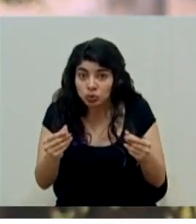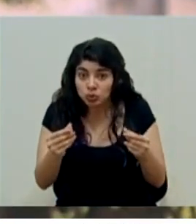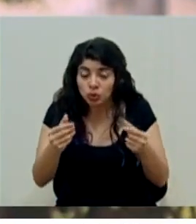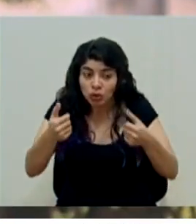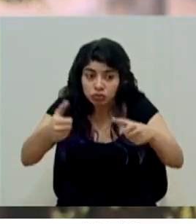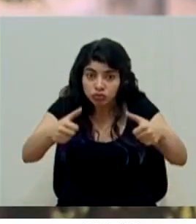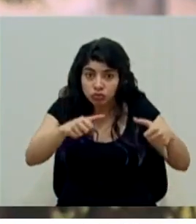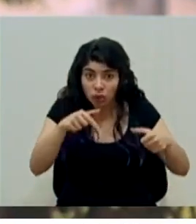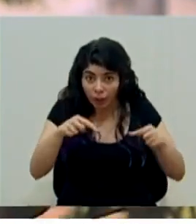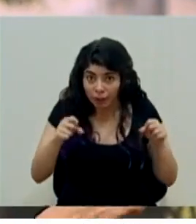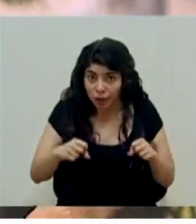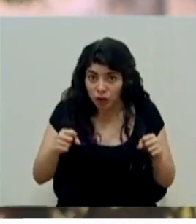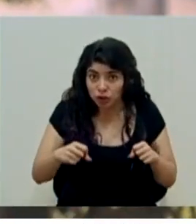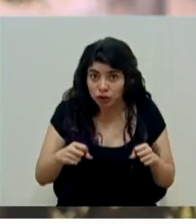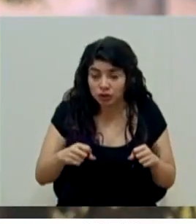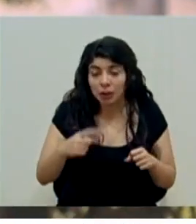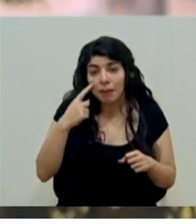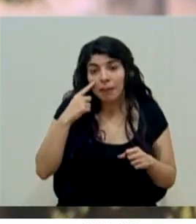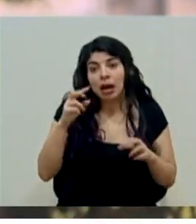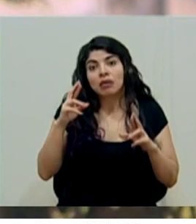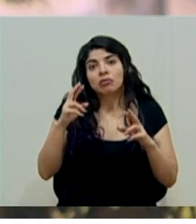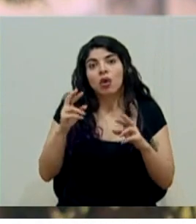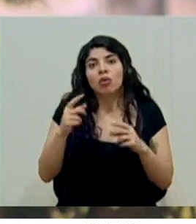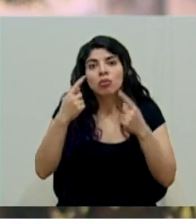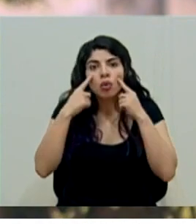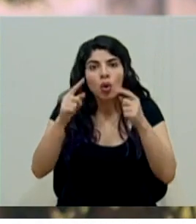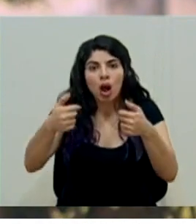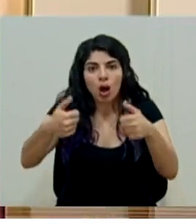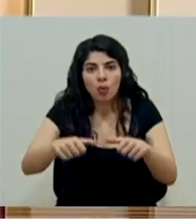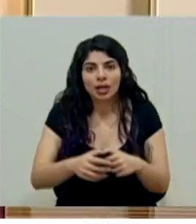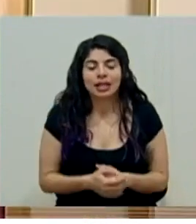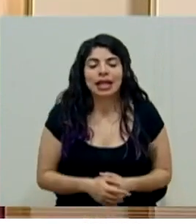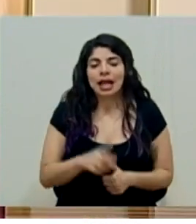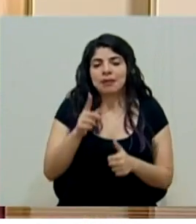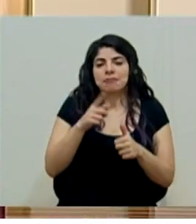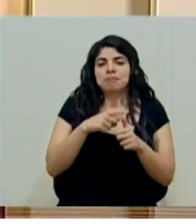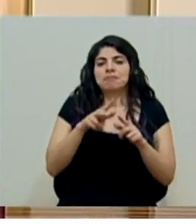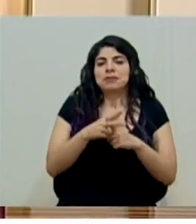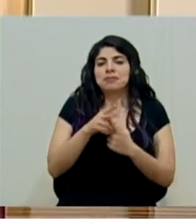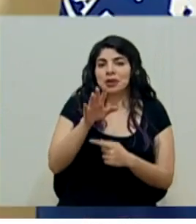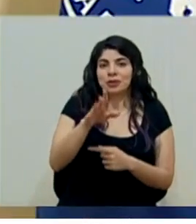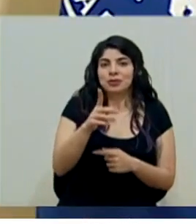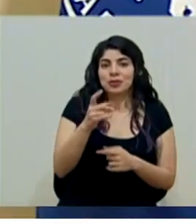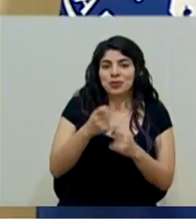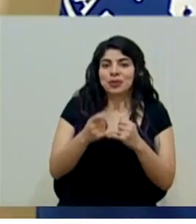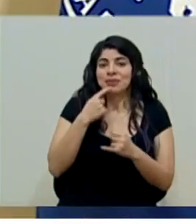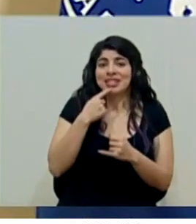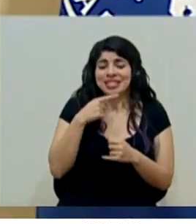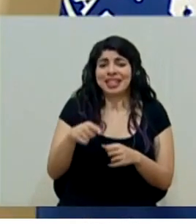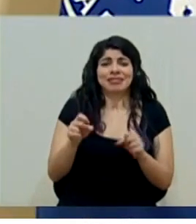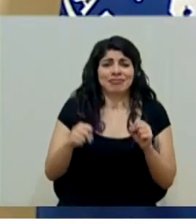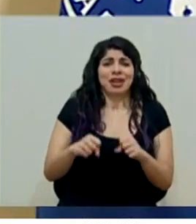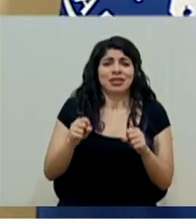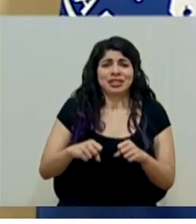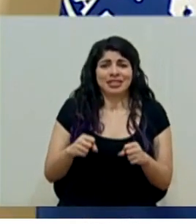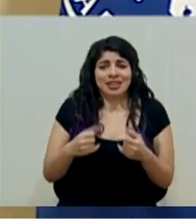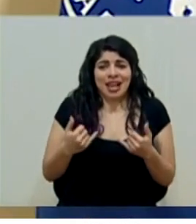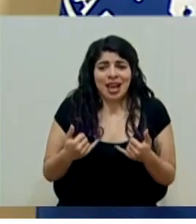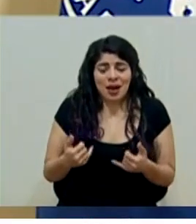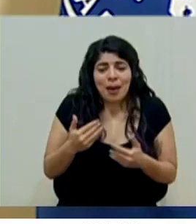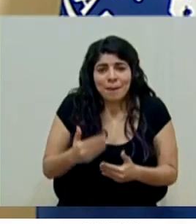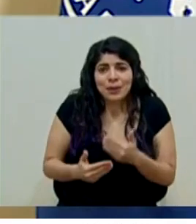consensuar para un posible acuerdo? Empiezo por eso último, es muy factible. Ese es el proceso en que